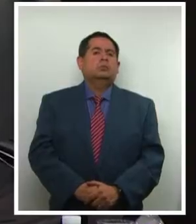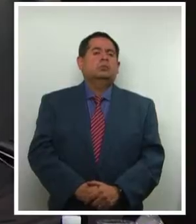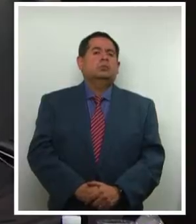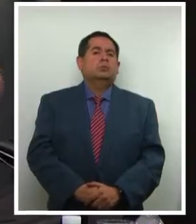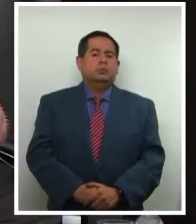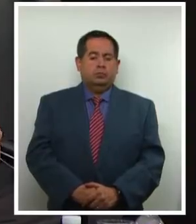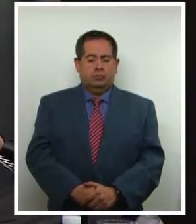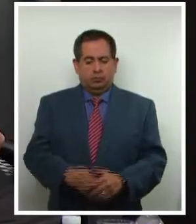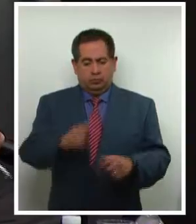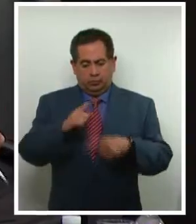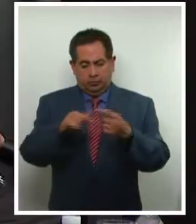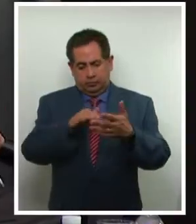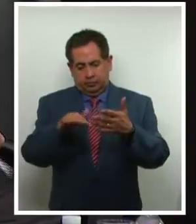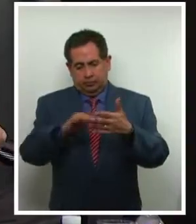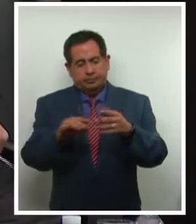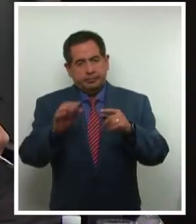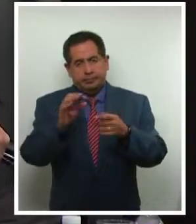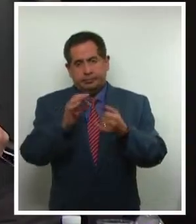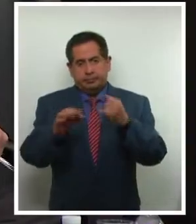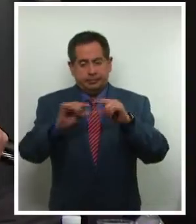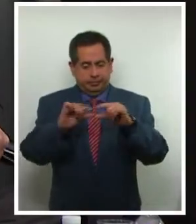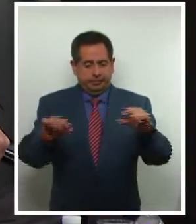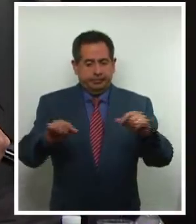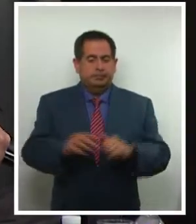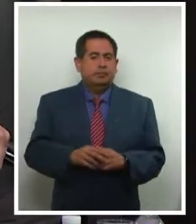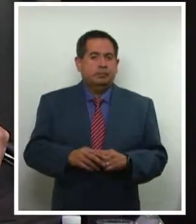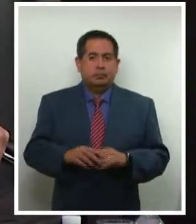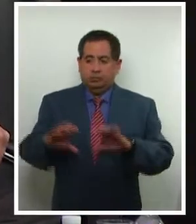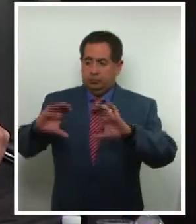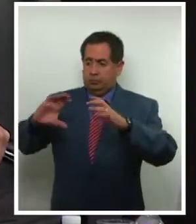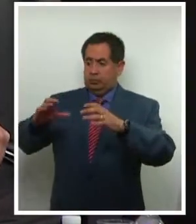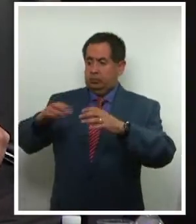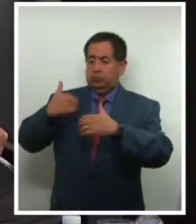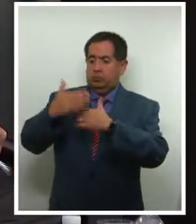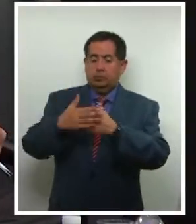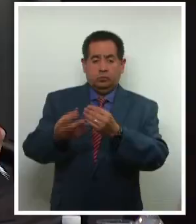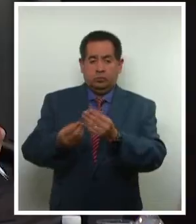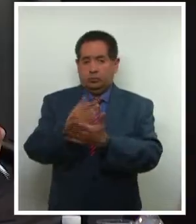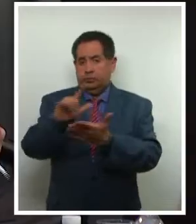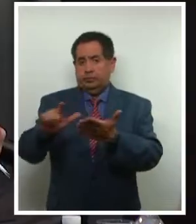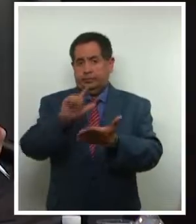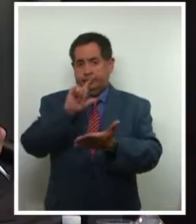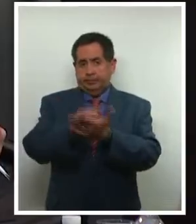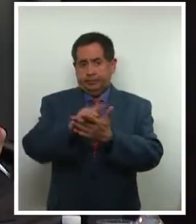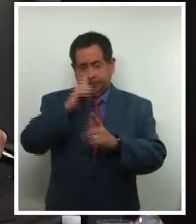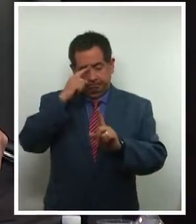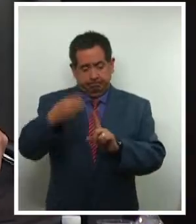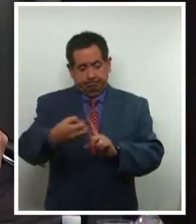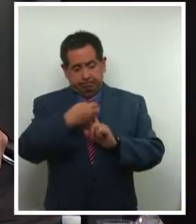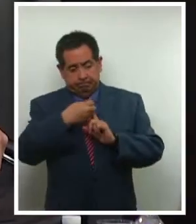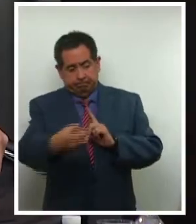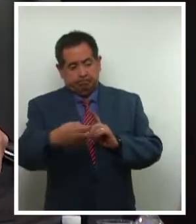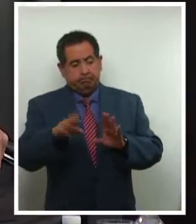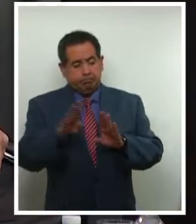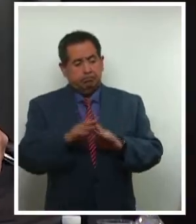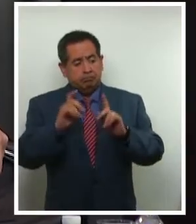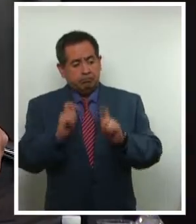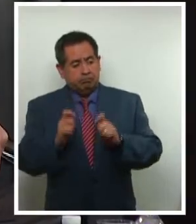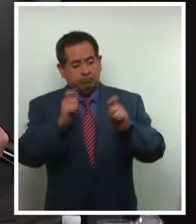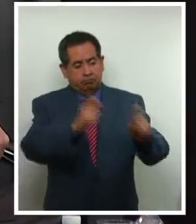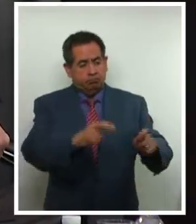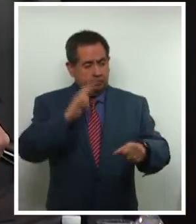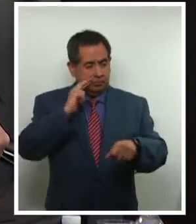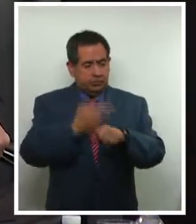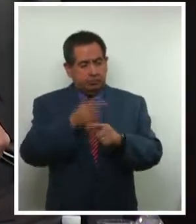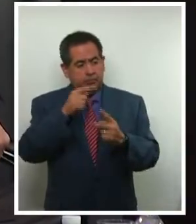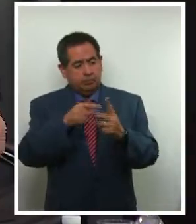Le daré lectura. El último párrafo diría: el Congreso expedirá la ley para la organización, funcionamiento y atribuciones